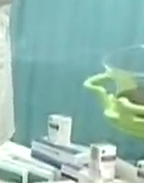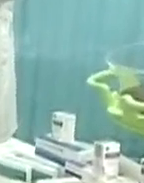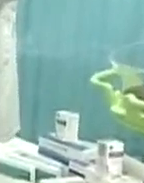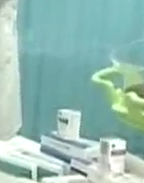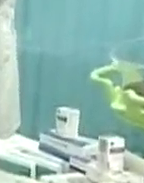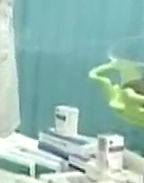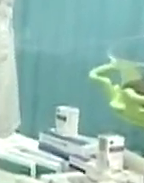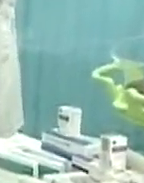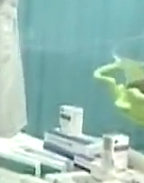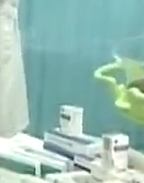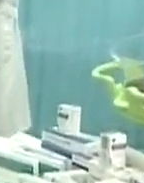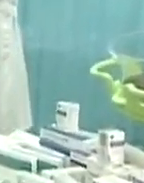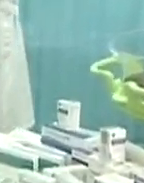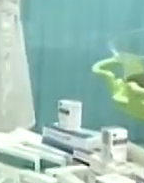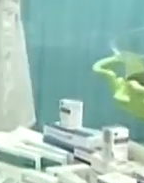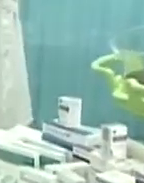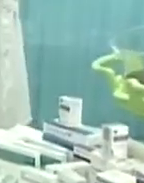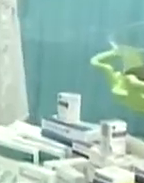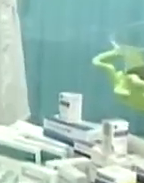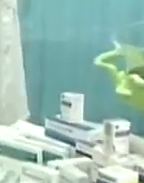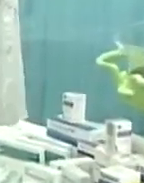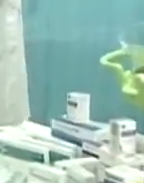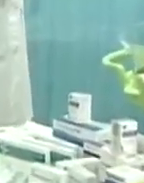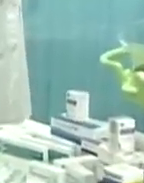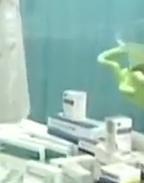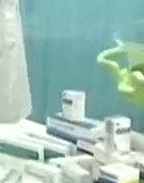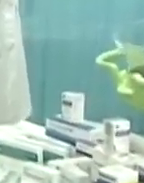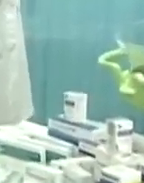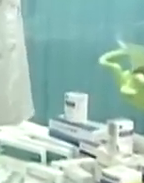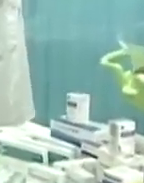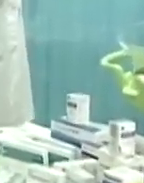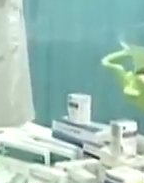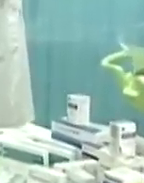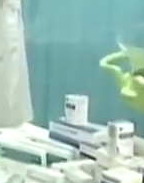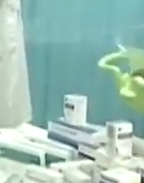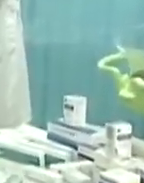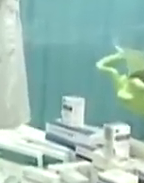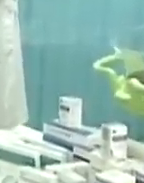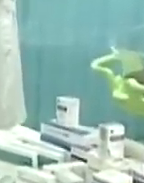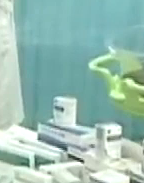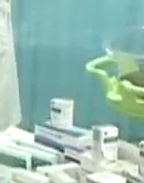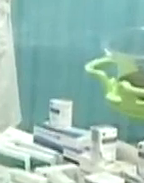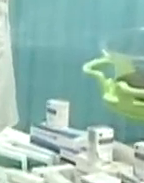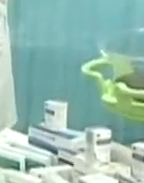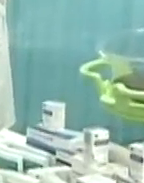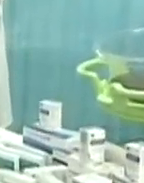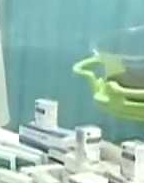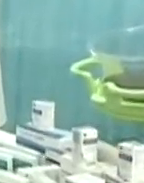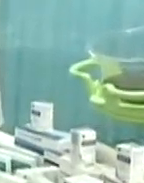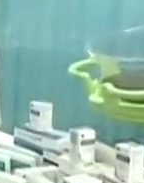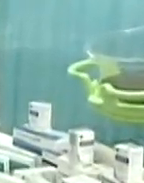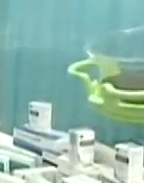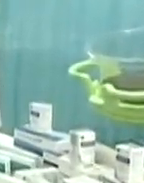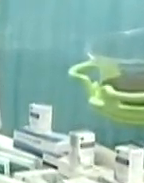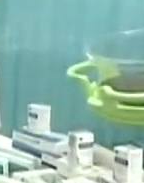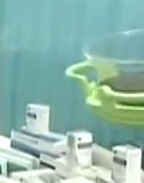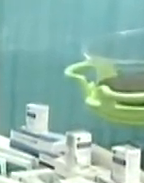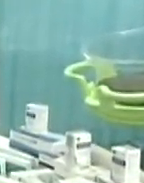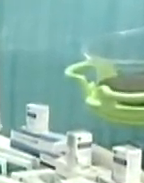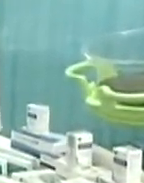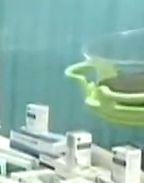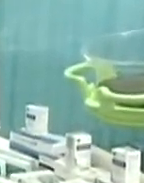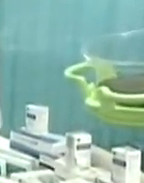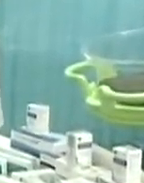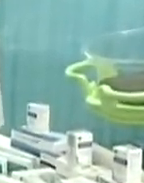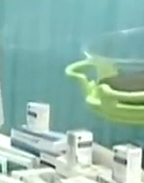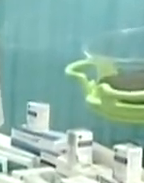En el hospital Carabobo, sí señor, en el doctor Ángel Rarle, ahí hice mi internado. El área de cirugía pediátrica, soy